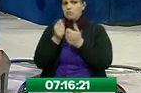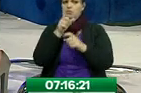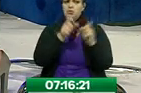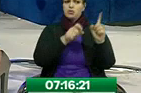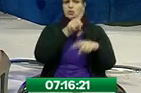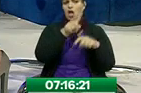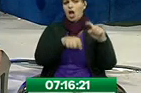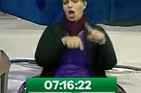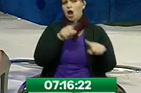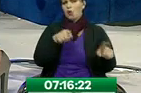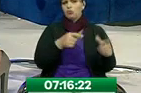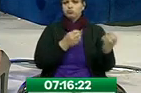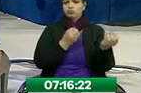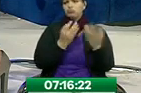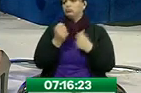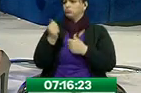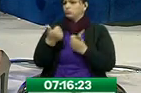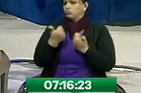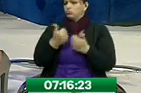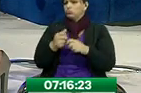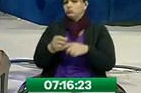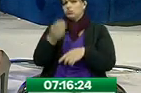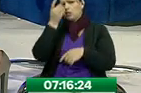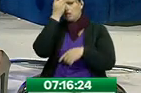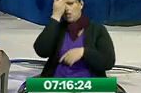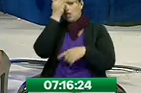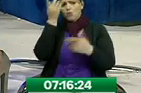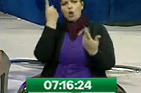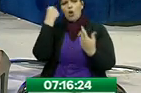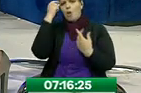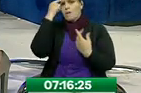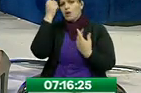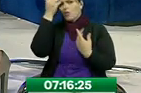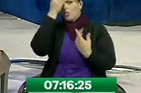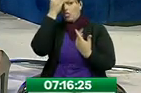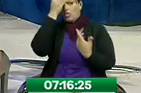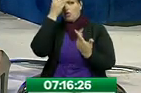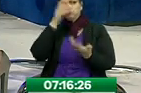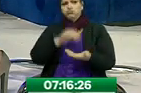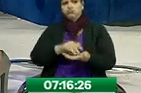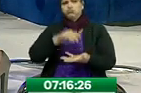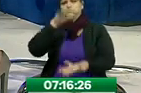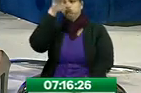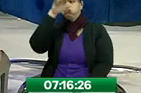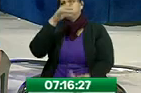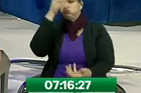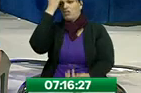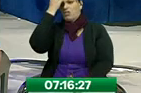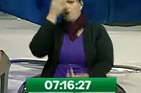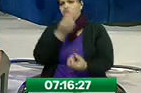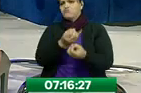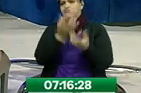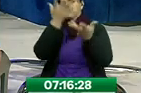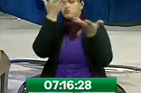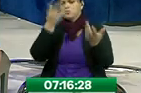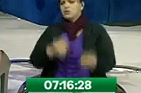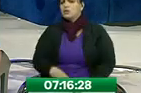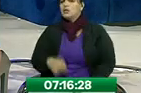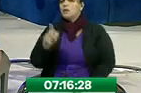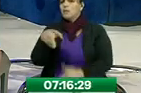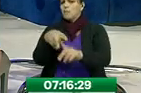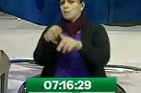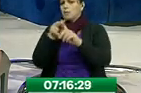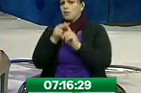que ese era el camino y la salida, que no había otra forma de obtener recursos frescos. Lo dijo incluso usted en su momento cuando dijo que aquello